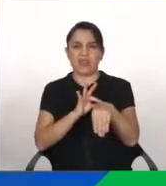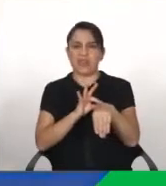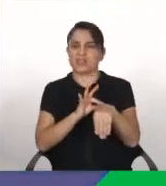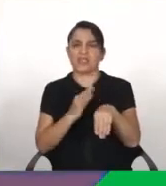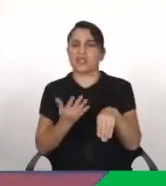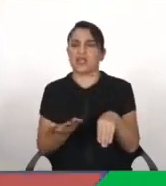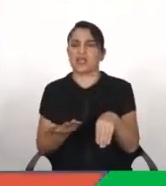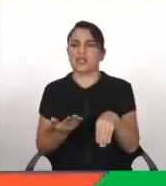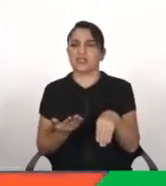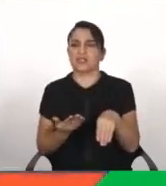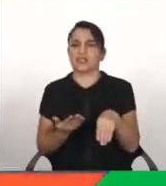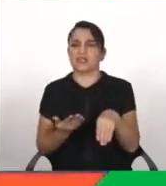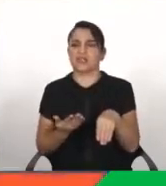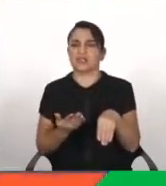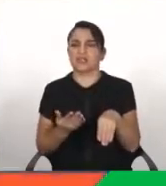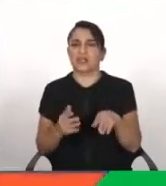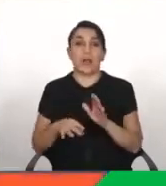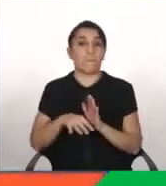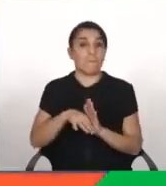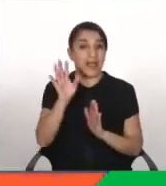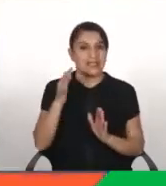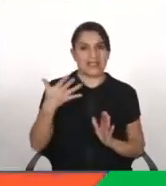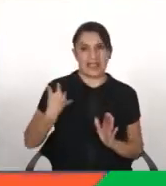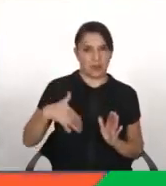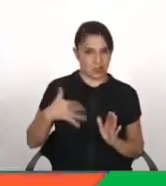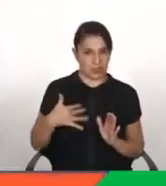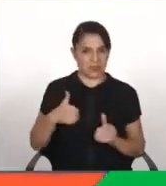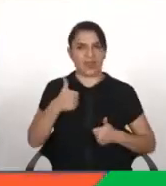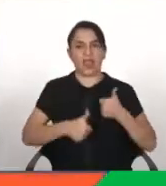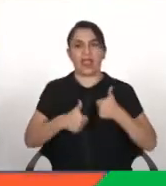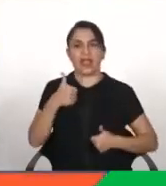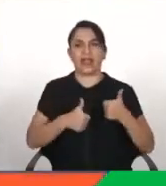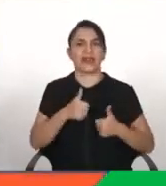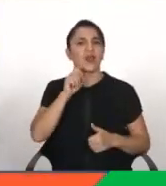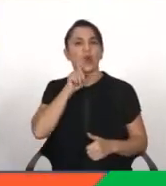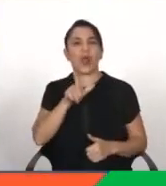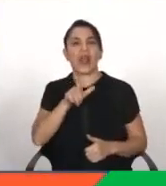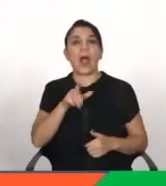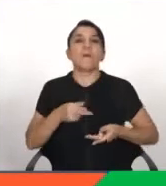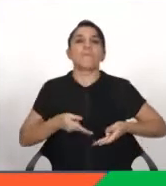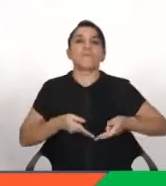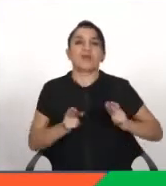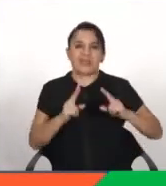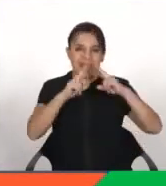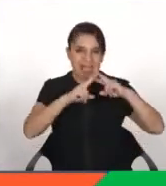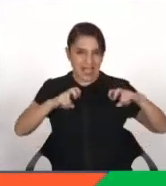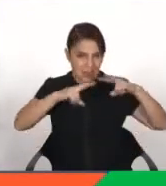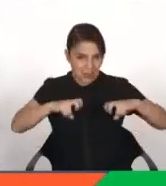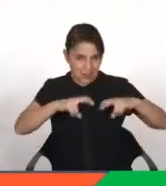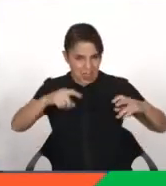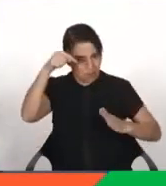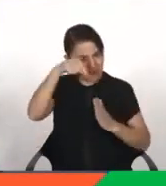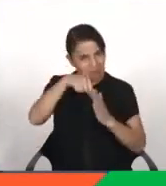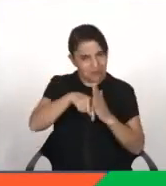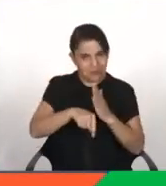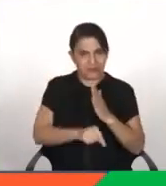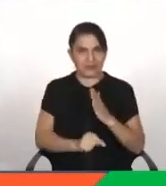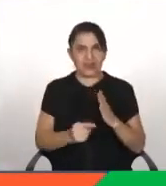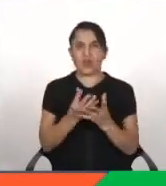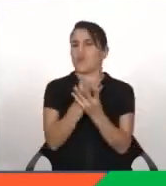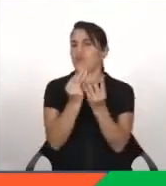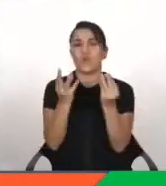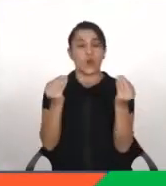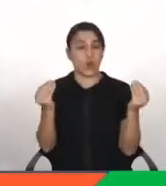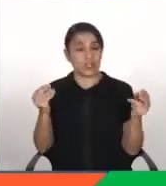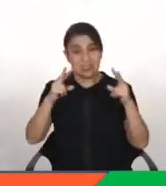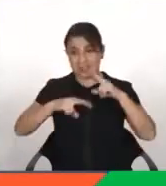todo la mayor de la que más te hablan en la carrera, es la investigación, ¿no? O sea, es justamente lo que ahora están haciendo millones de científicos y científicas